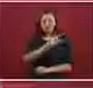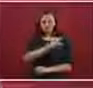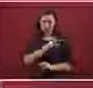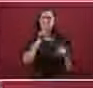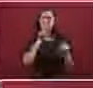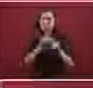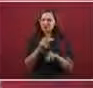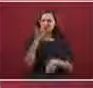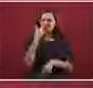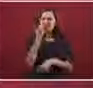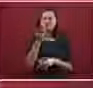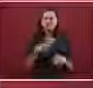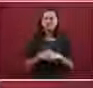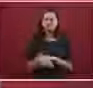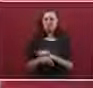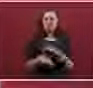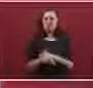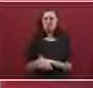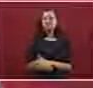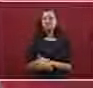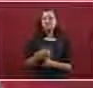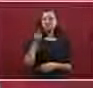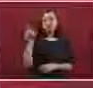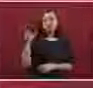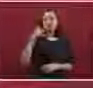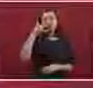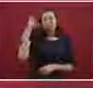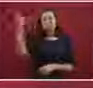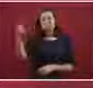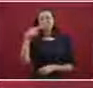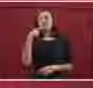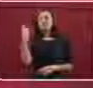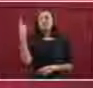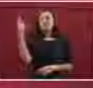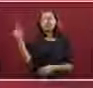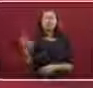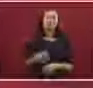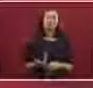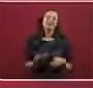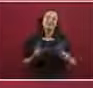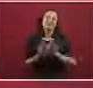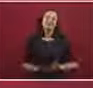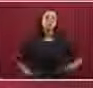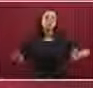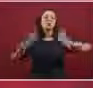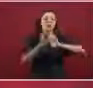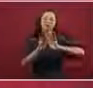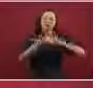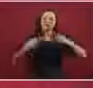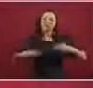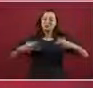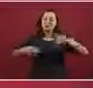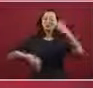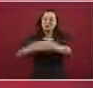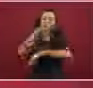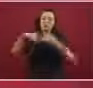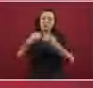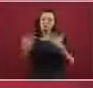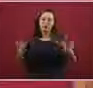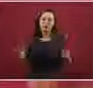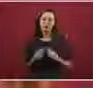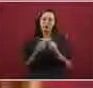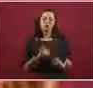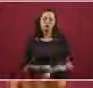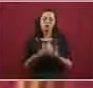extorsionen. O sea, esto es importante. O sea, todos tenemos que ayudar a ir limpiando poco a poco la vida